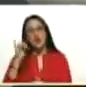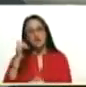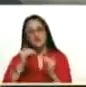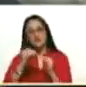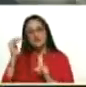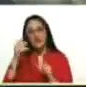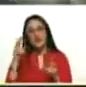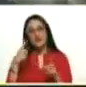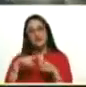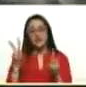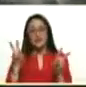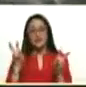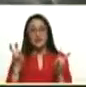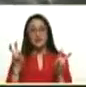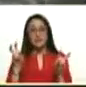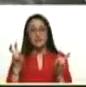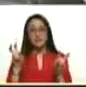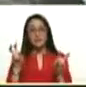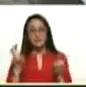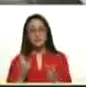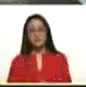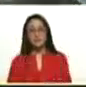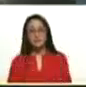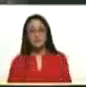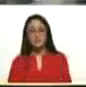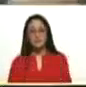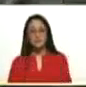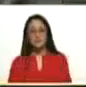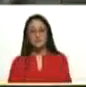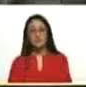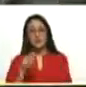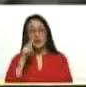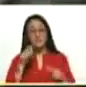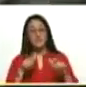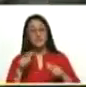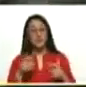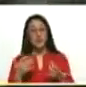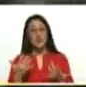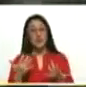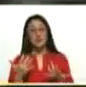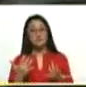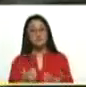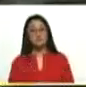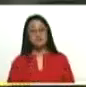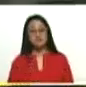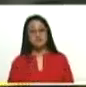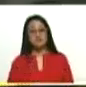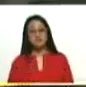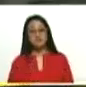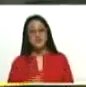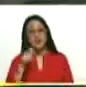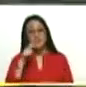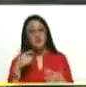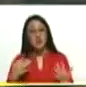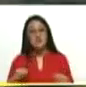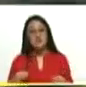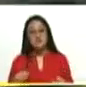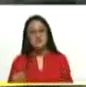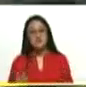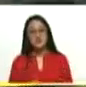en diversos campos de la vida de la gente de a pie, de la gente común.